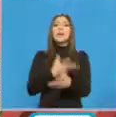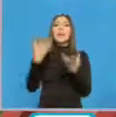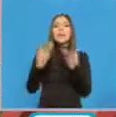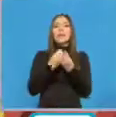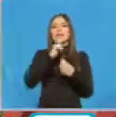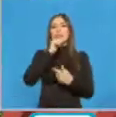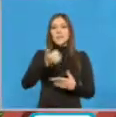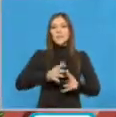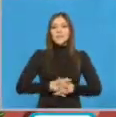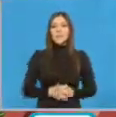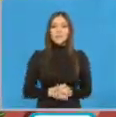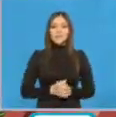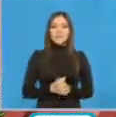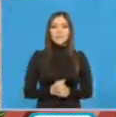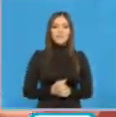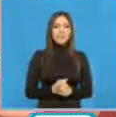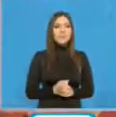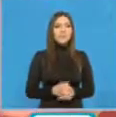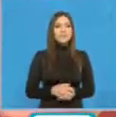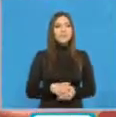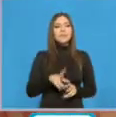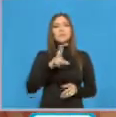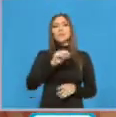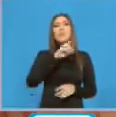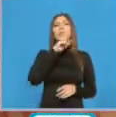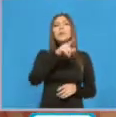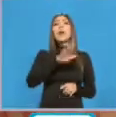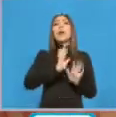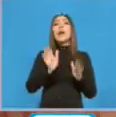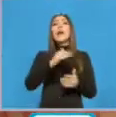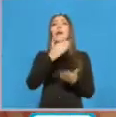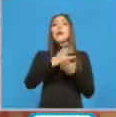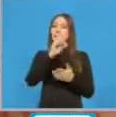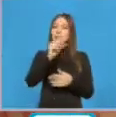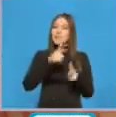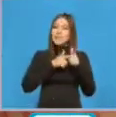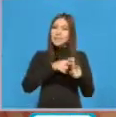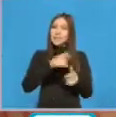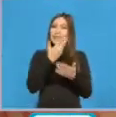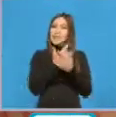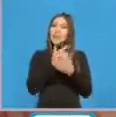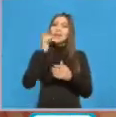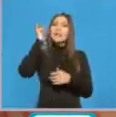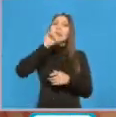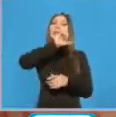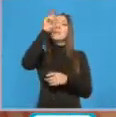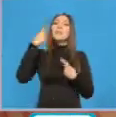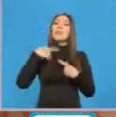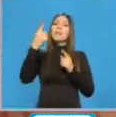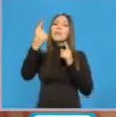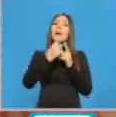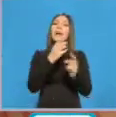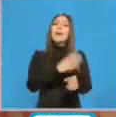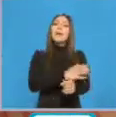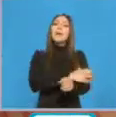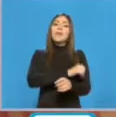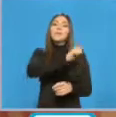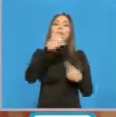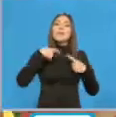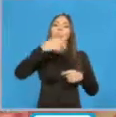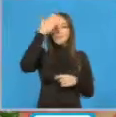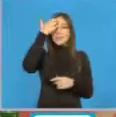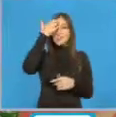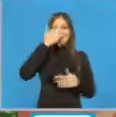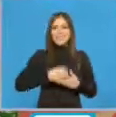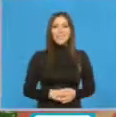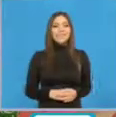compañía. No, nunca te conformes, mi chef. Pero esas llegan en el momento que tienen que llegar las Eso, compañías, así caray. Ahora,